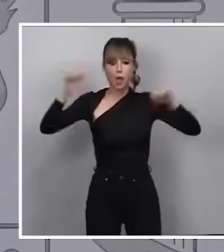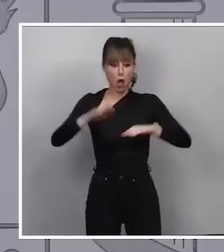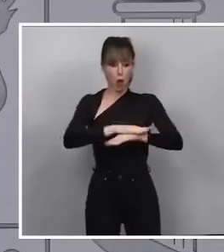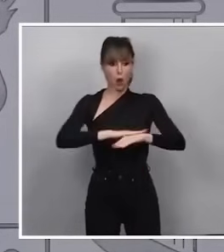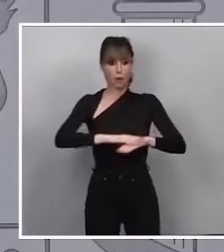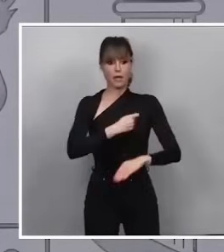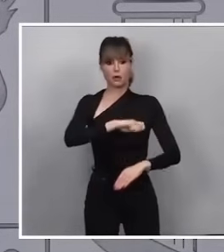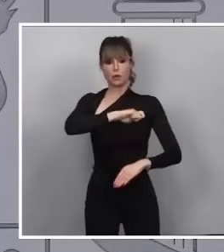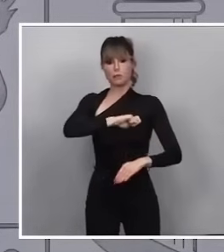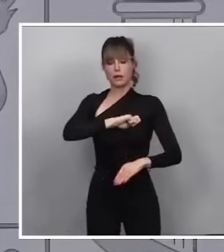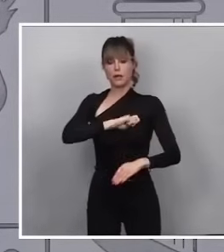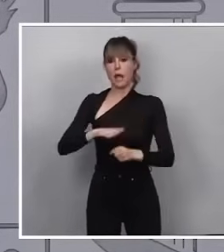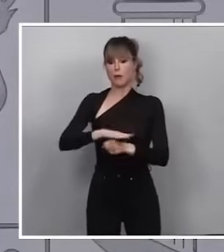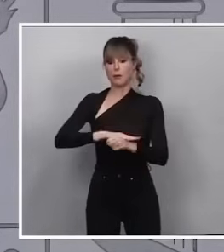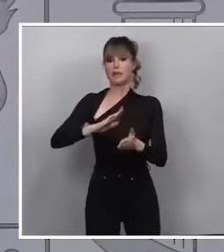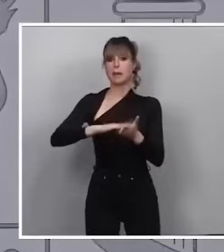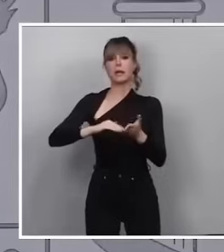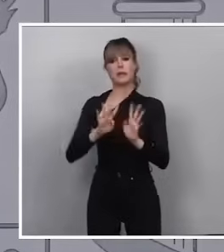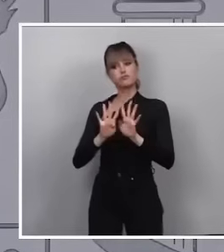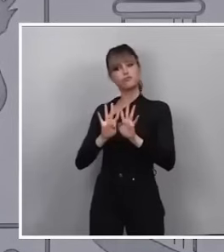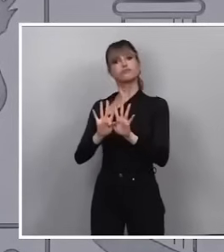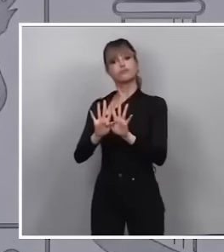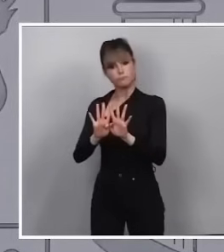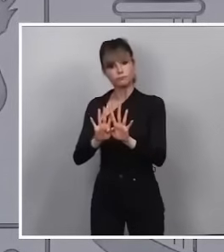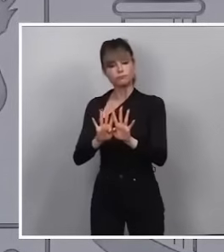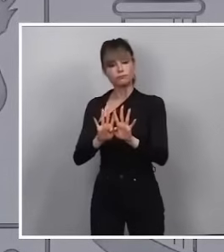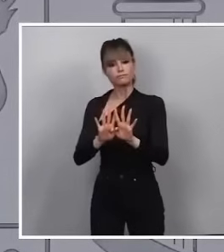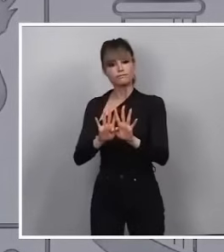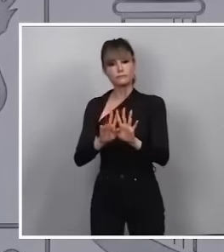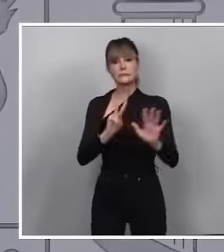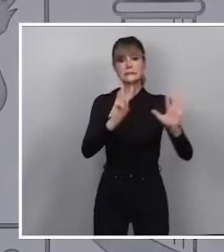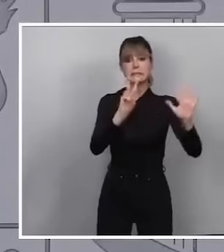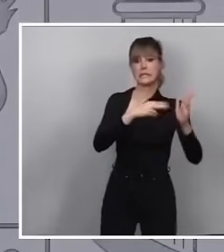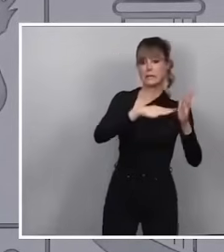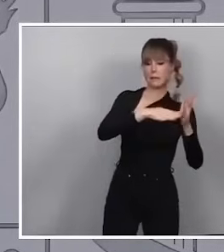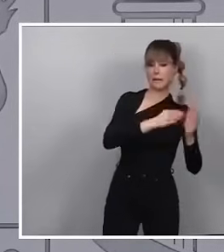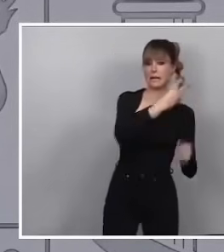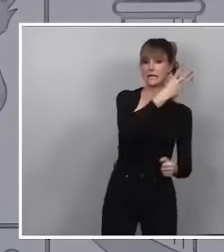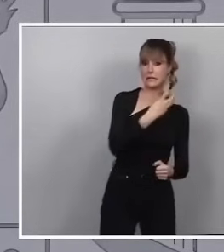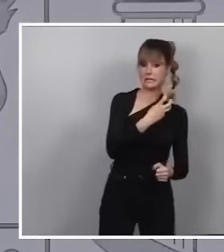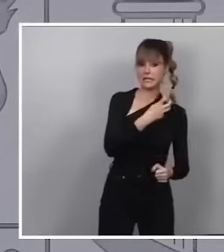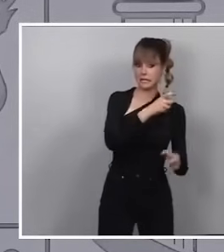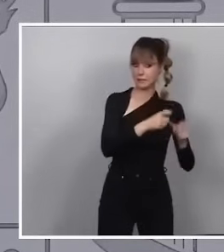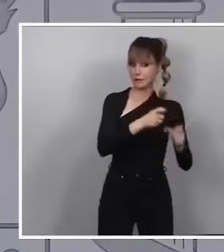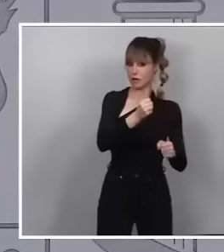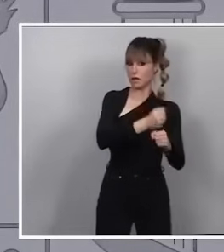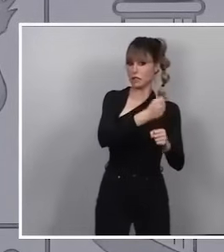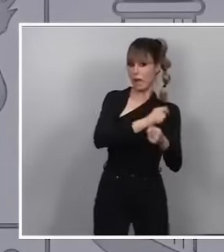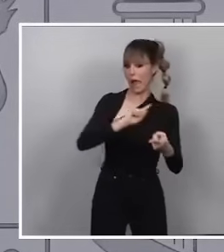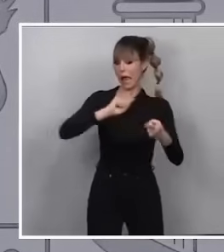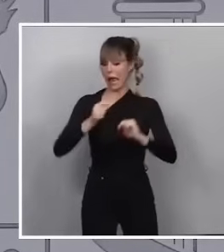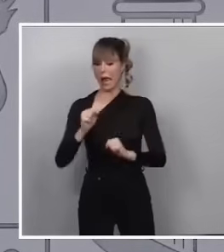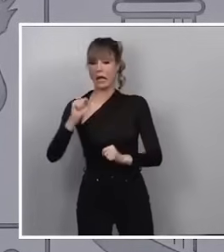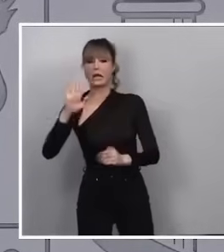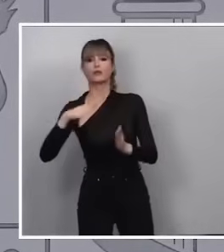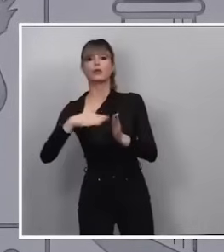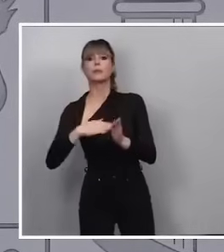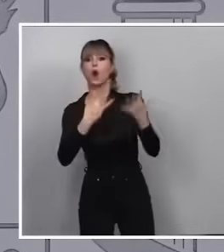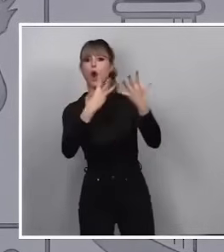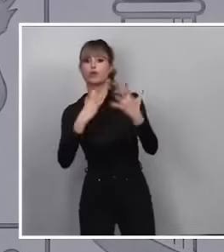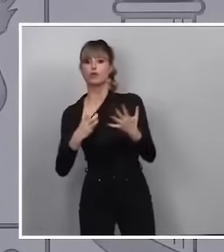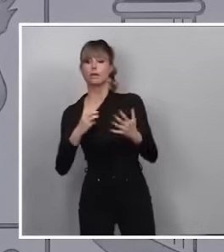gobierno de España en la provincia de valencia ha pasado de 7300 efectivos a 14898